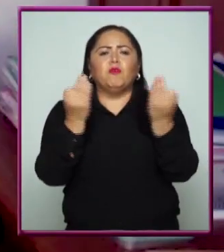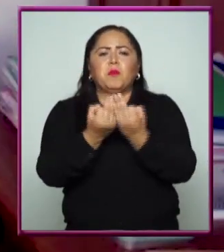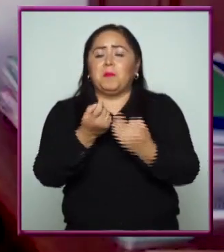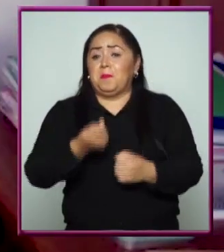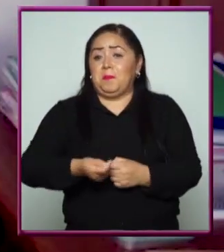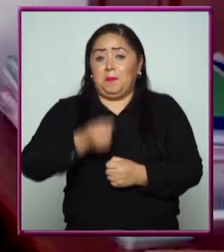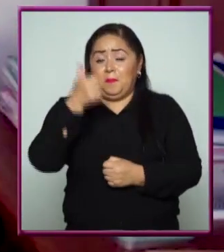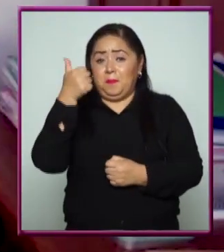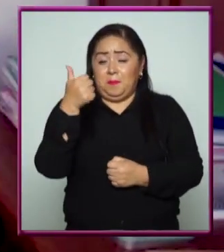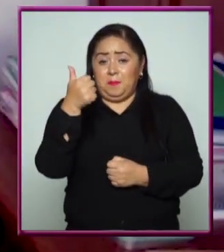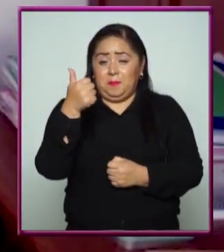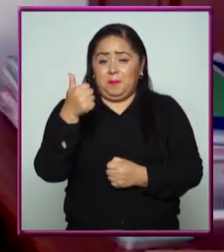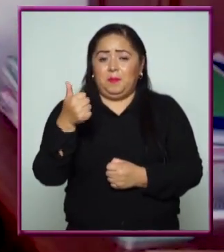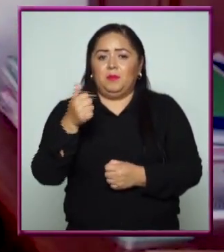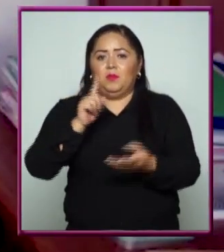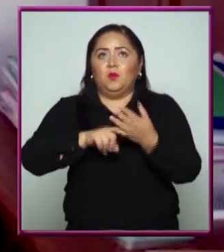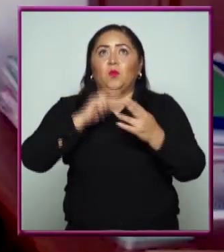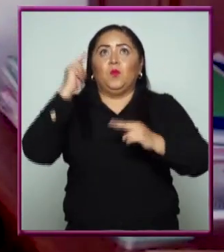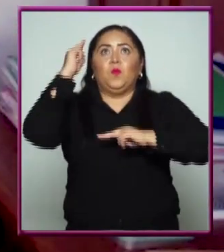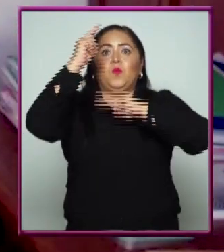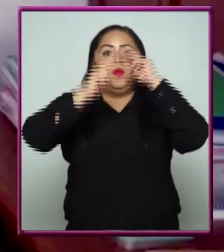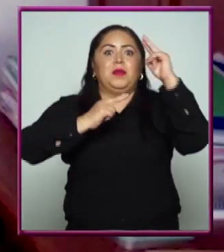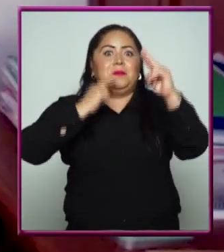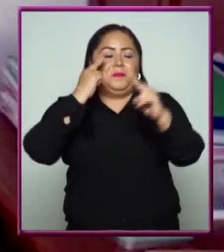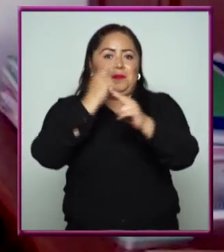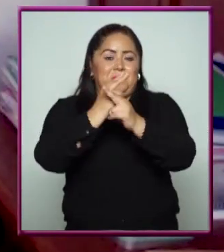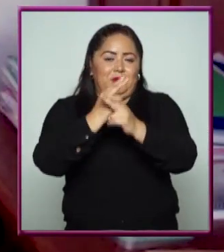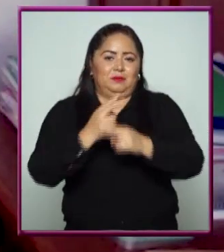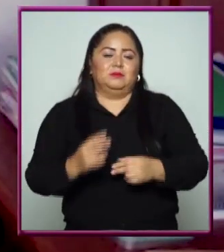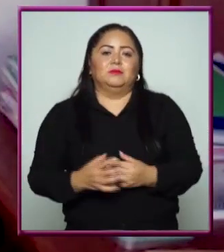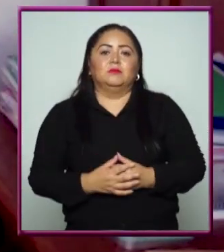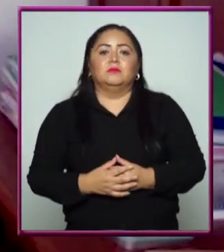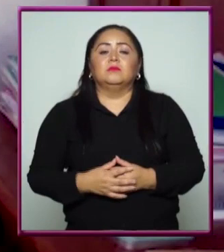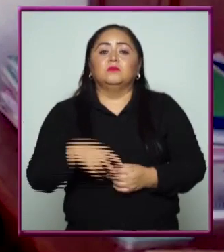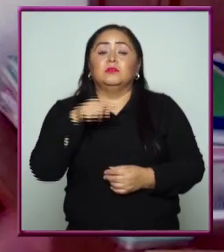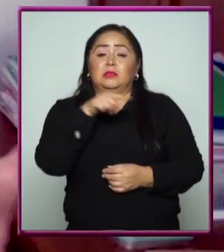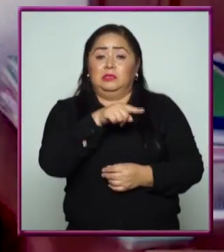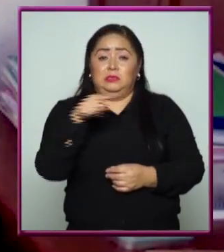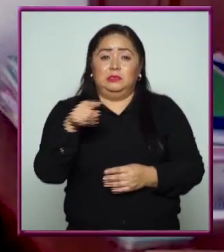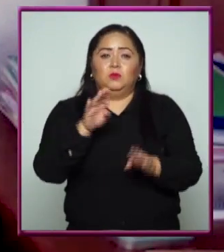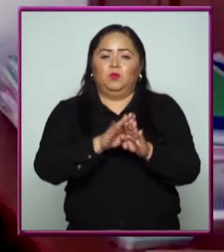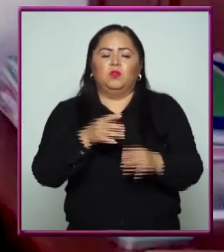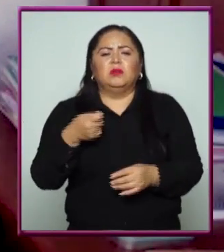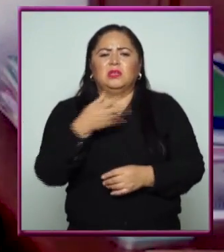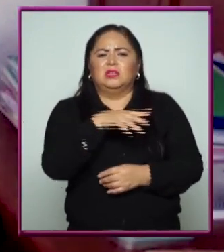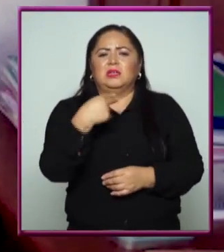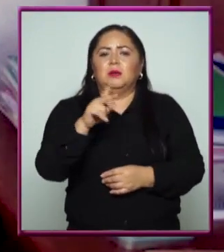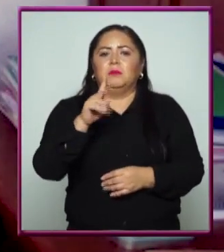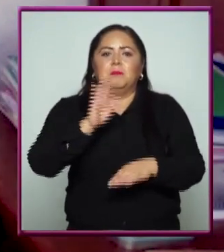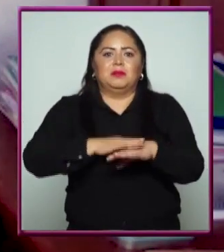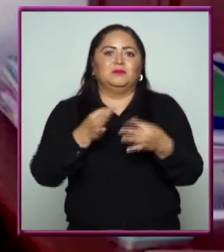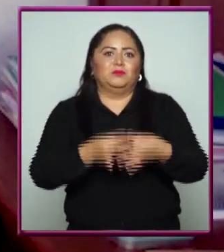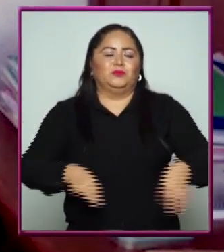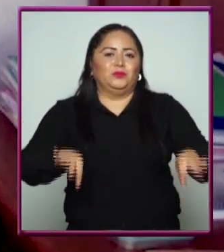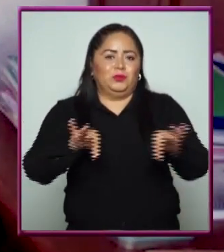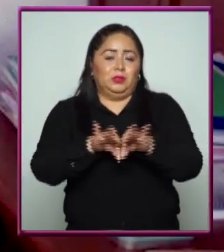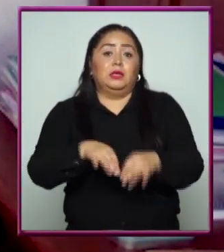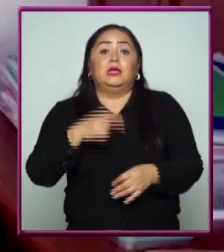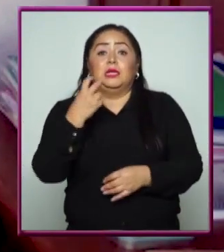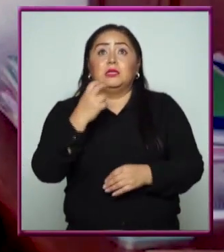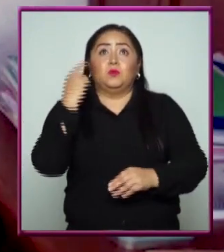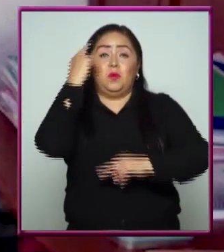al principio del universo, ¿sí? Son elementos, les llamamos primordiales, y de